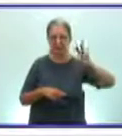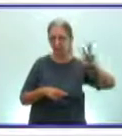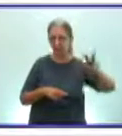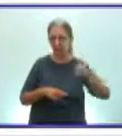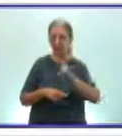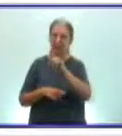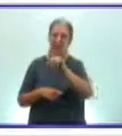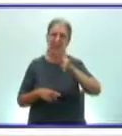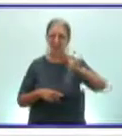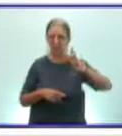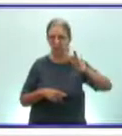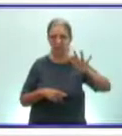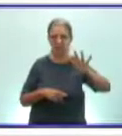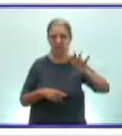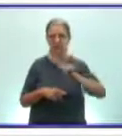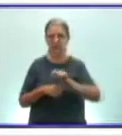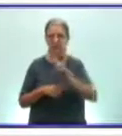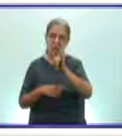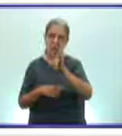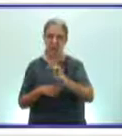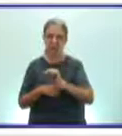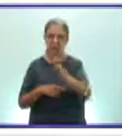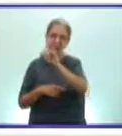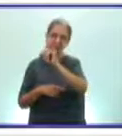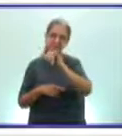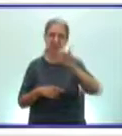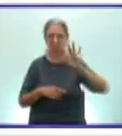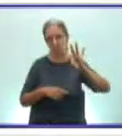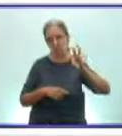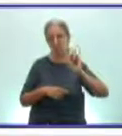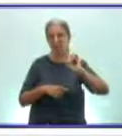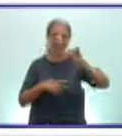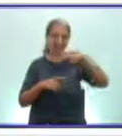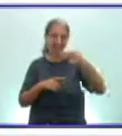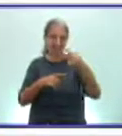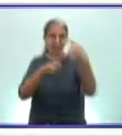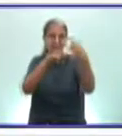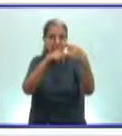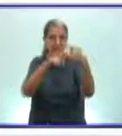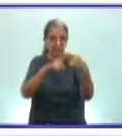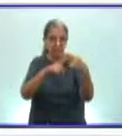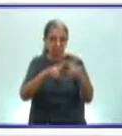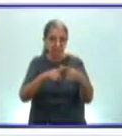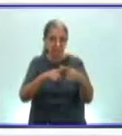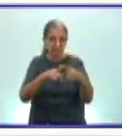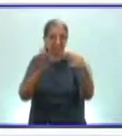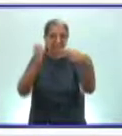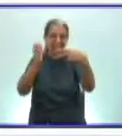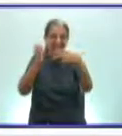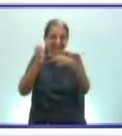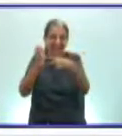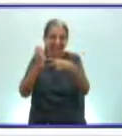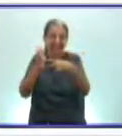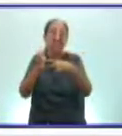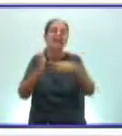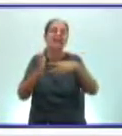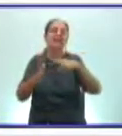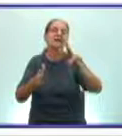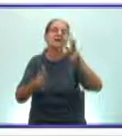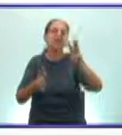cantidad de datos que te aparece. Cuando efectúas la adición en el numerador, te